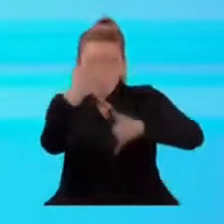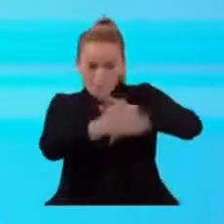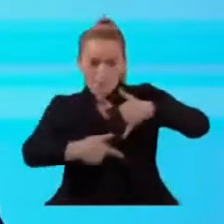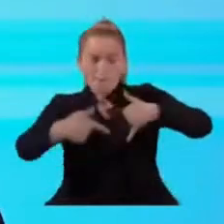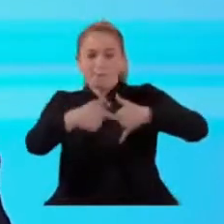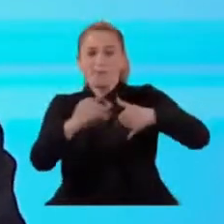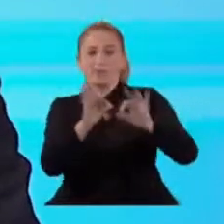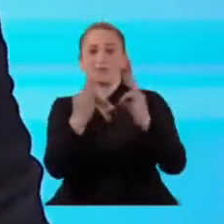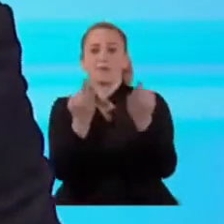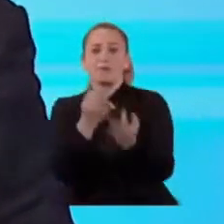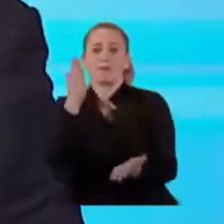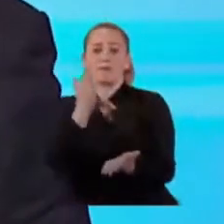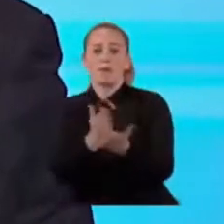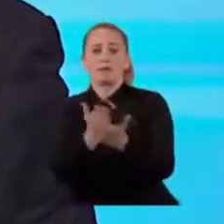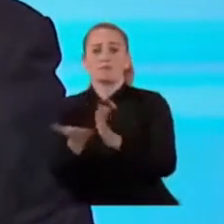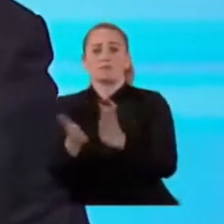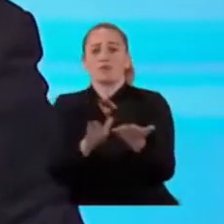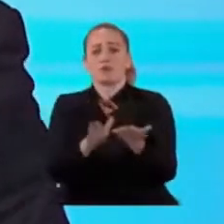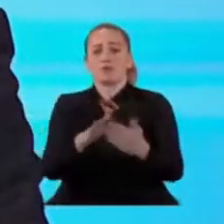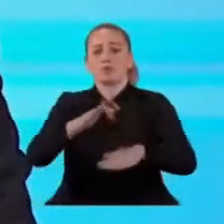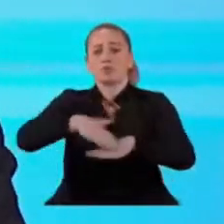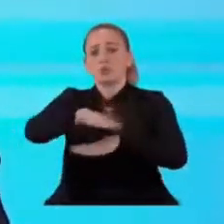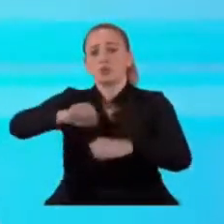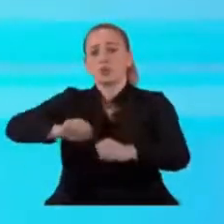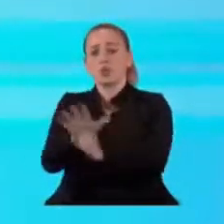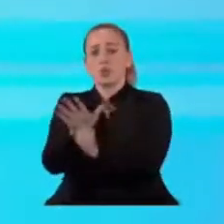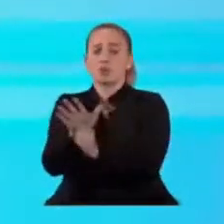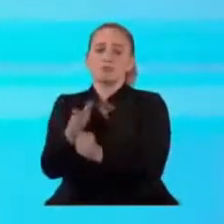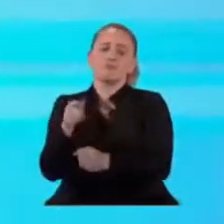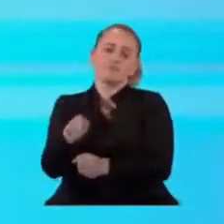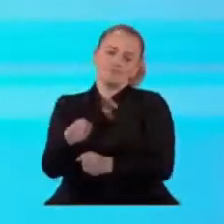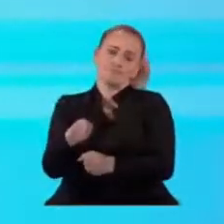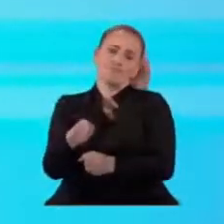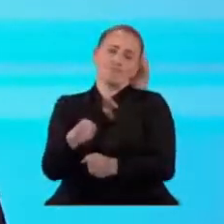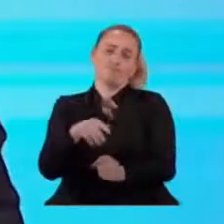perdido familiares por esa terrible pandemia del COVID-19.